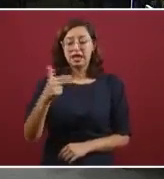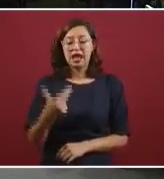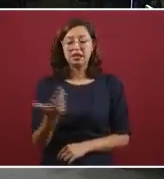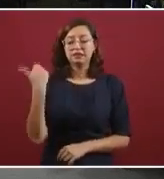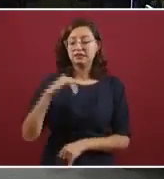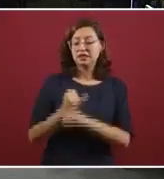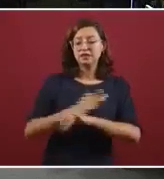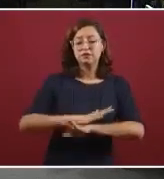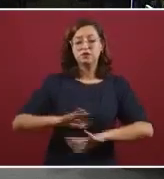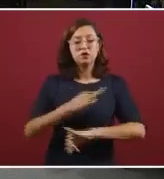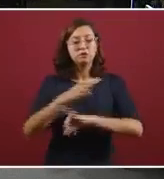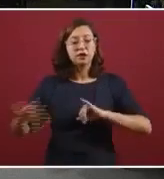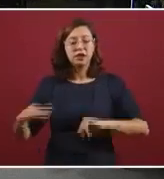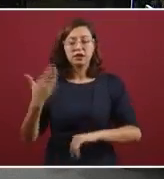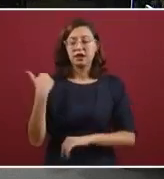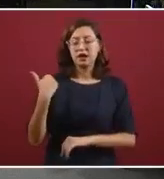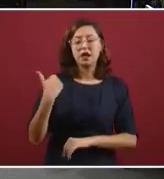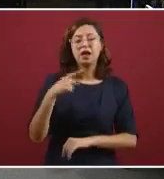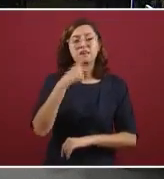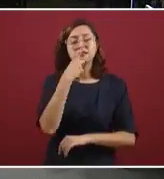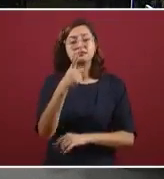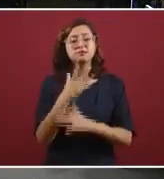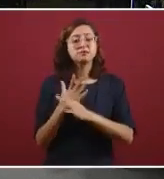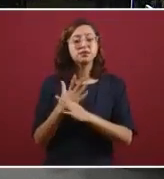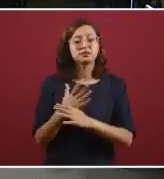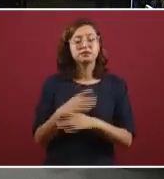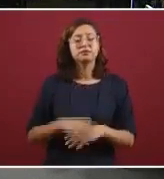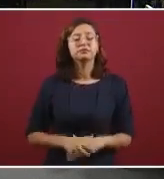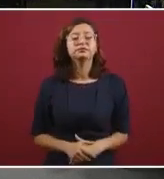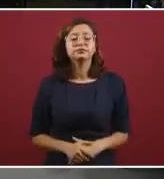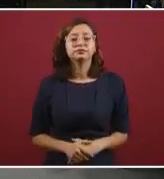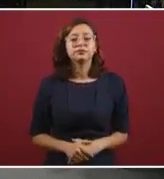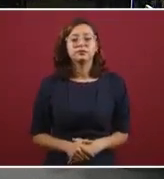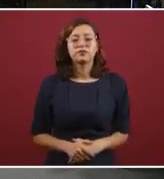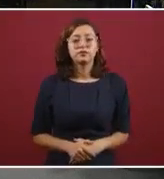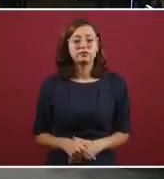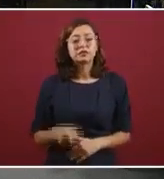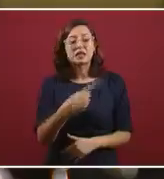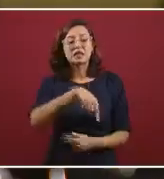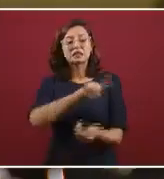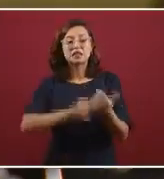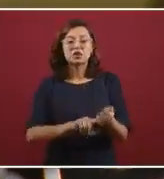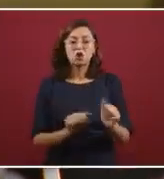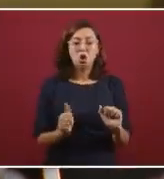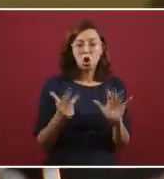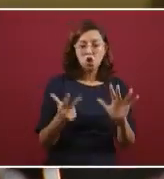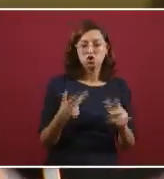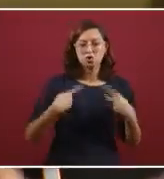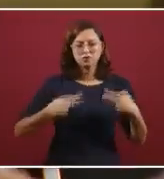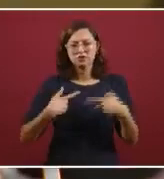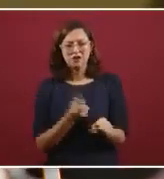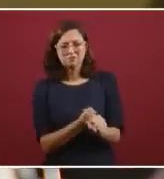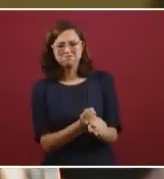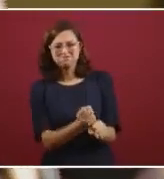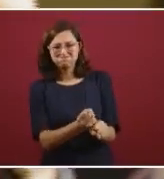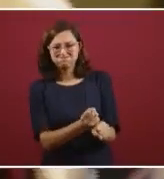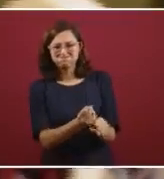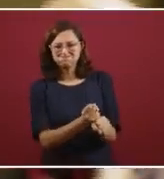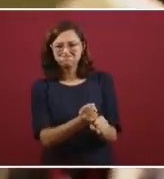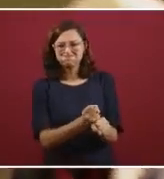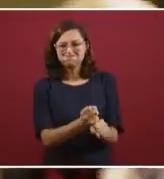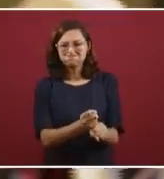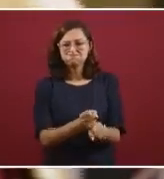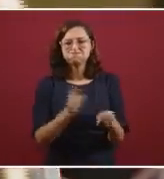informe había señalado que 8 personas fueron torturadas. De esas 8 personas,